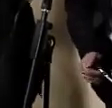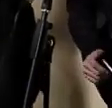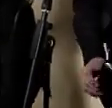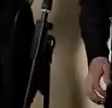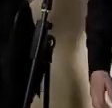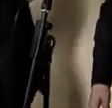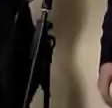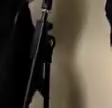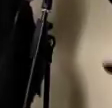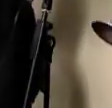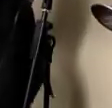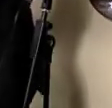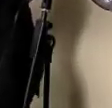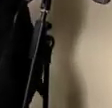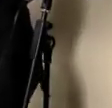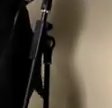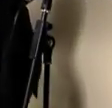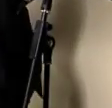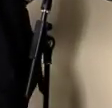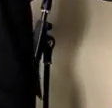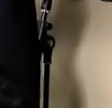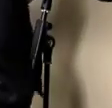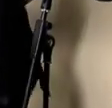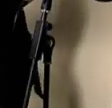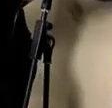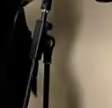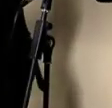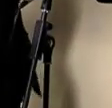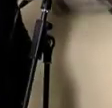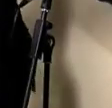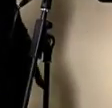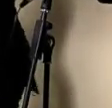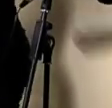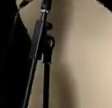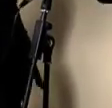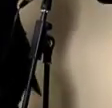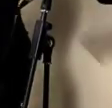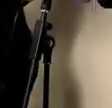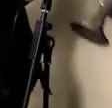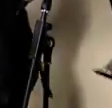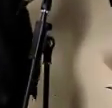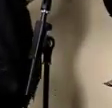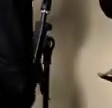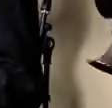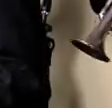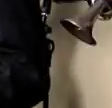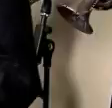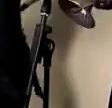Thank you.